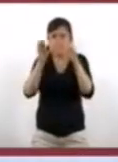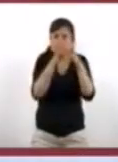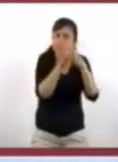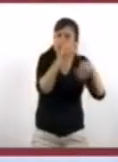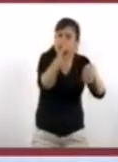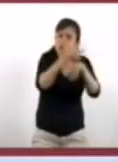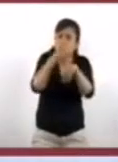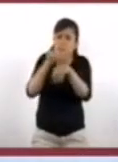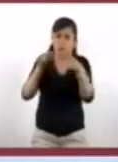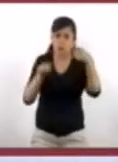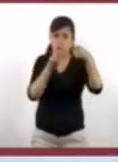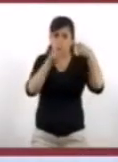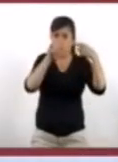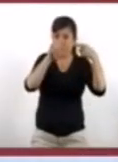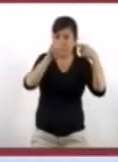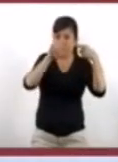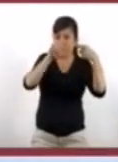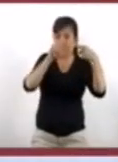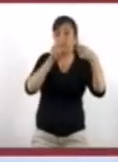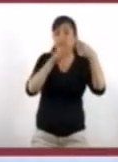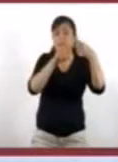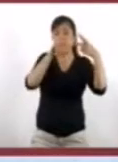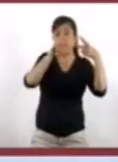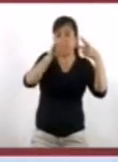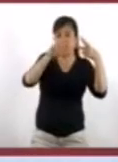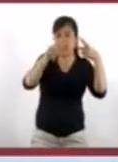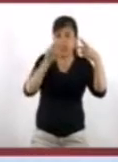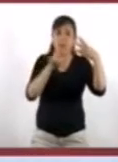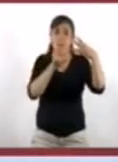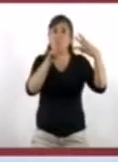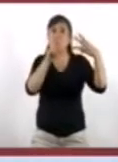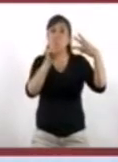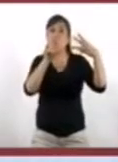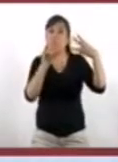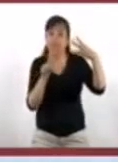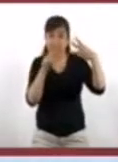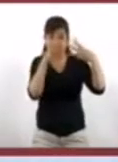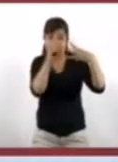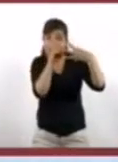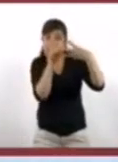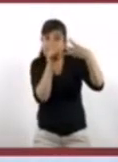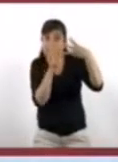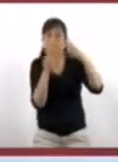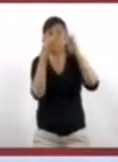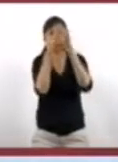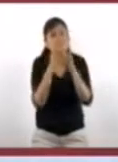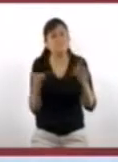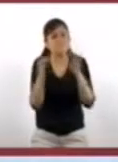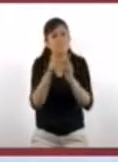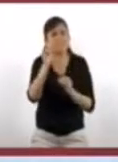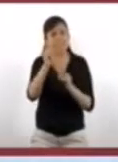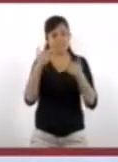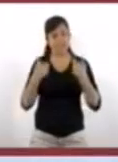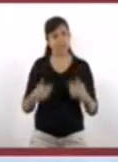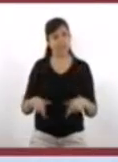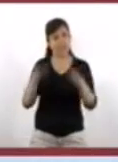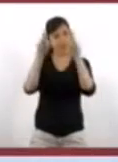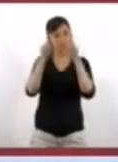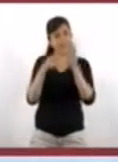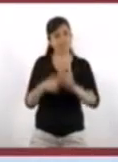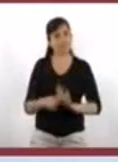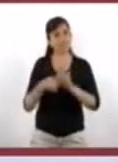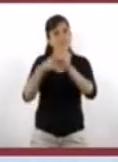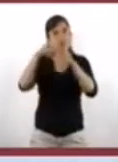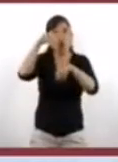datos: la media, la mediana y la moda. Estas medidas nos permiten representar con una